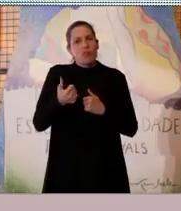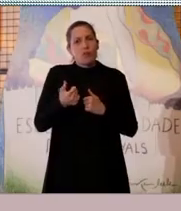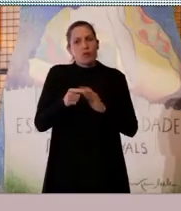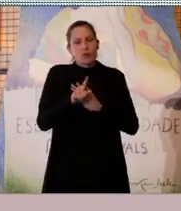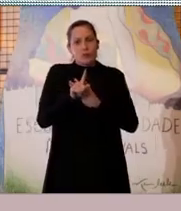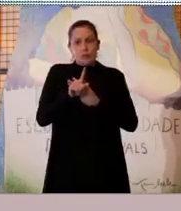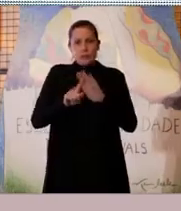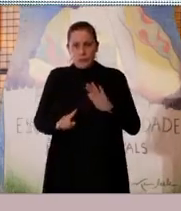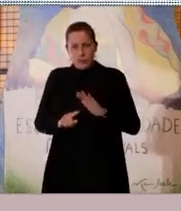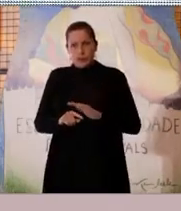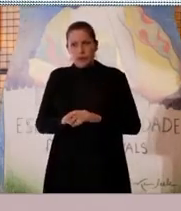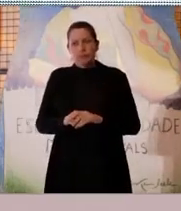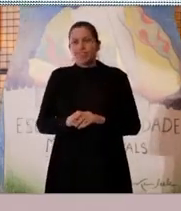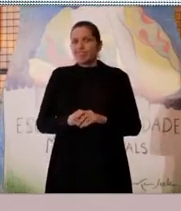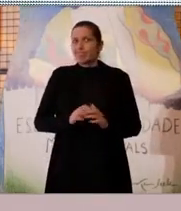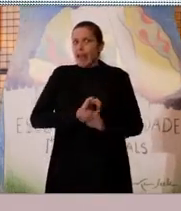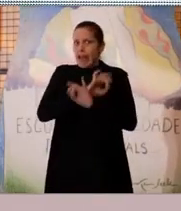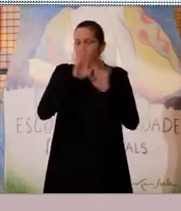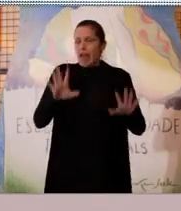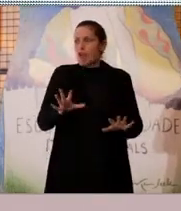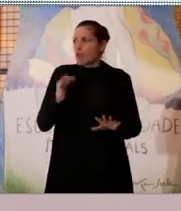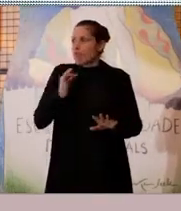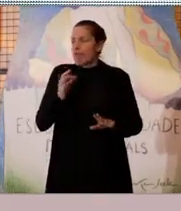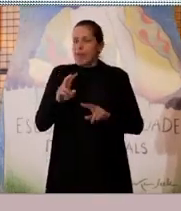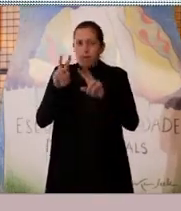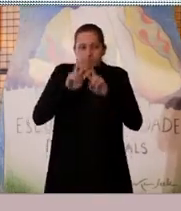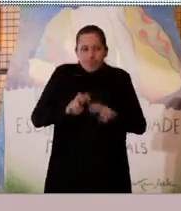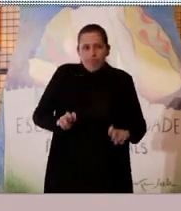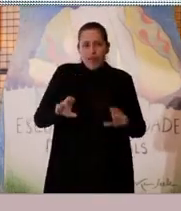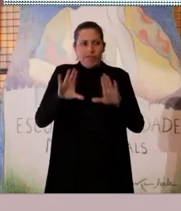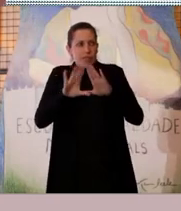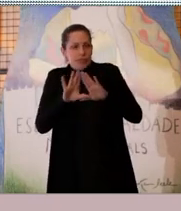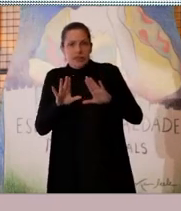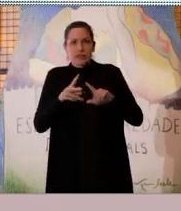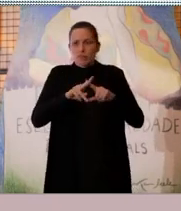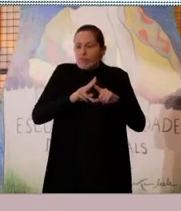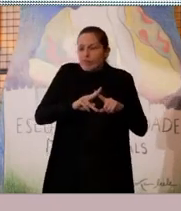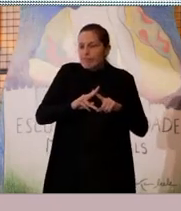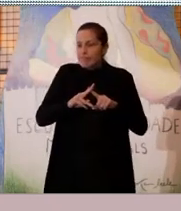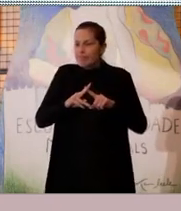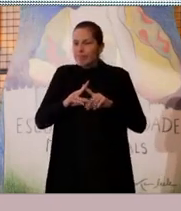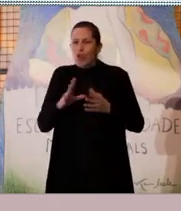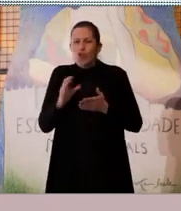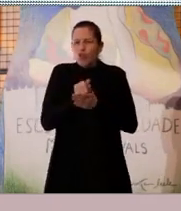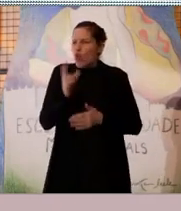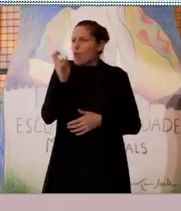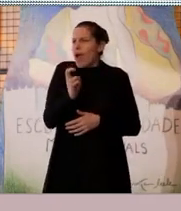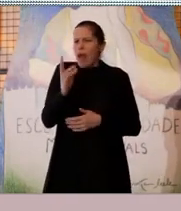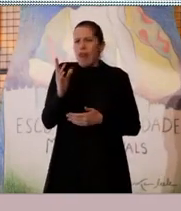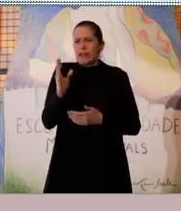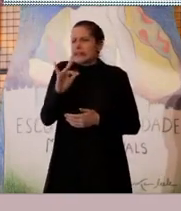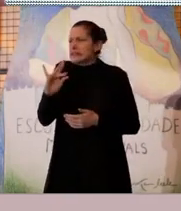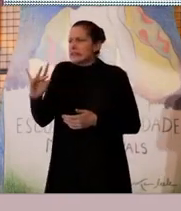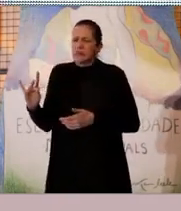que hay un repliegue Claro que hay que analizarlo con las herramientas del feminismo Claro que no todo vale Y no puedes decir a todos si estoy de acuerdo pero